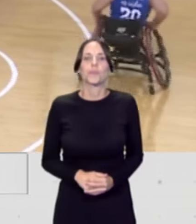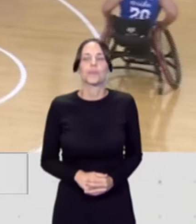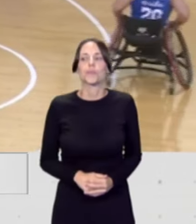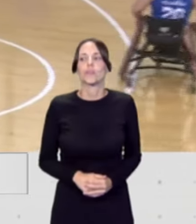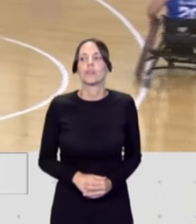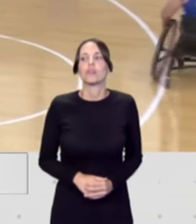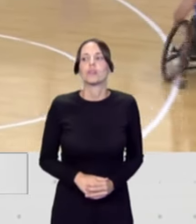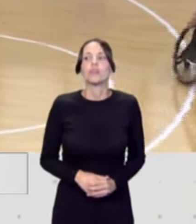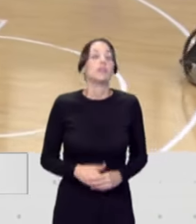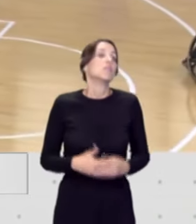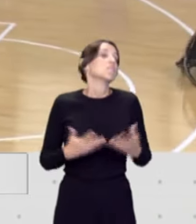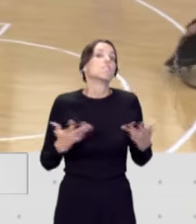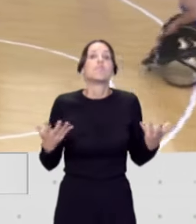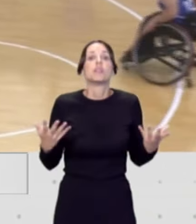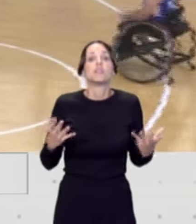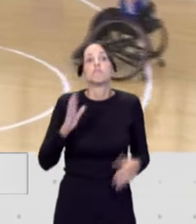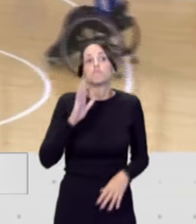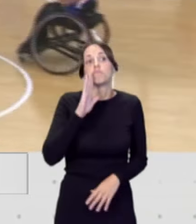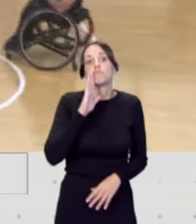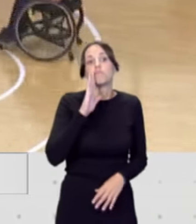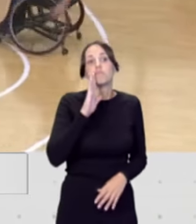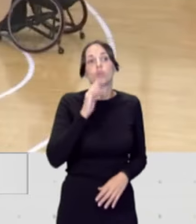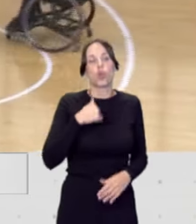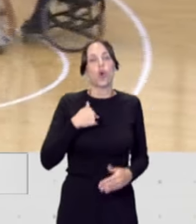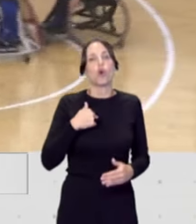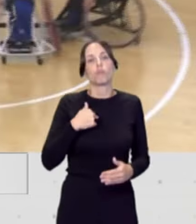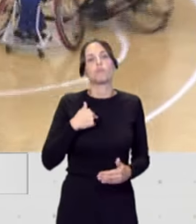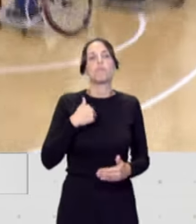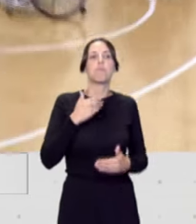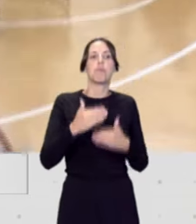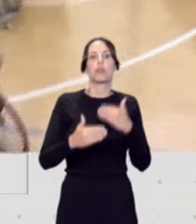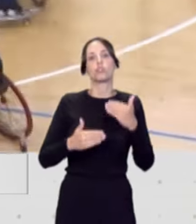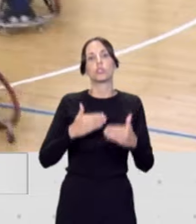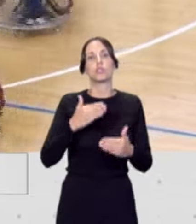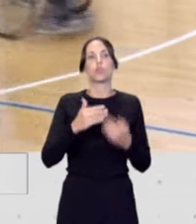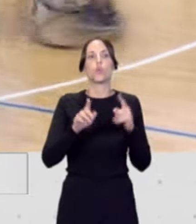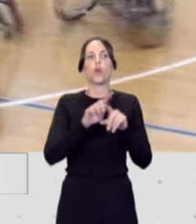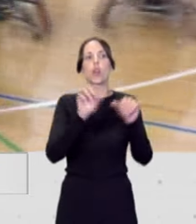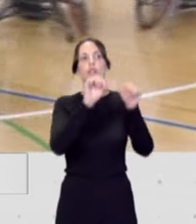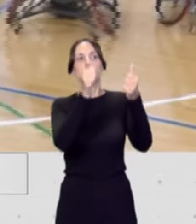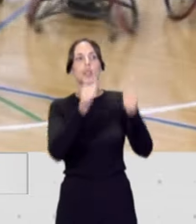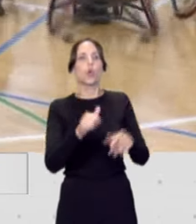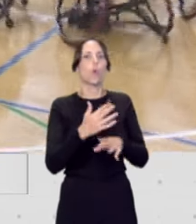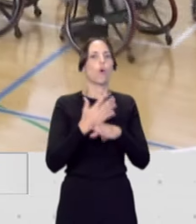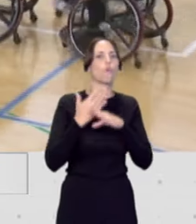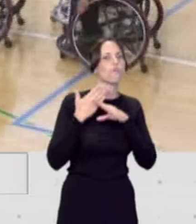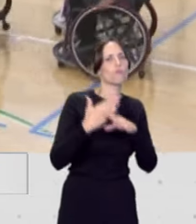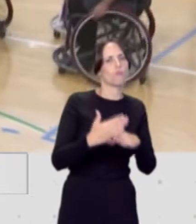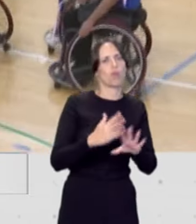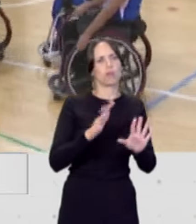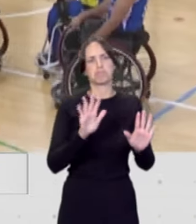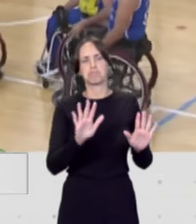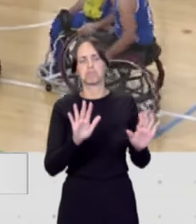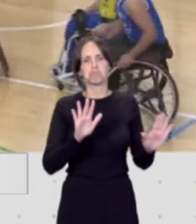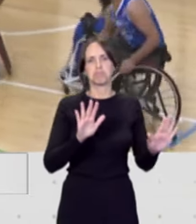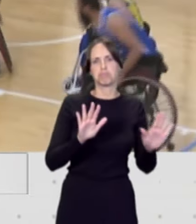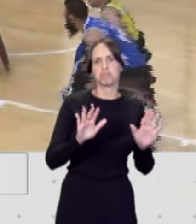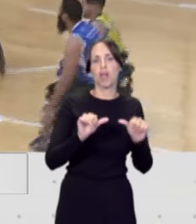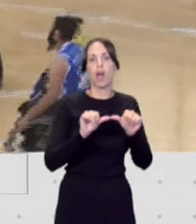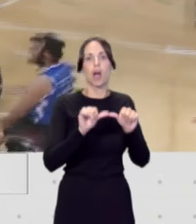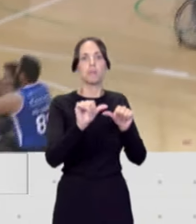Bueno, pues como comentabas, aún estoy en proceso de establecer pues un estilo de juego fijo. A partir de ahí siempre